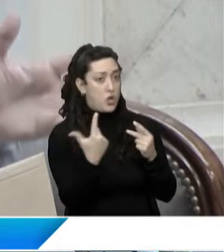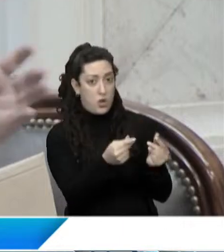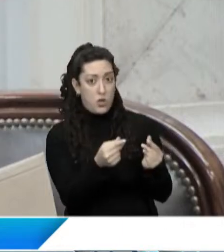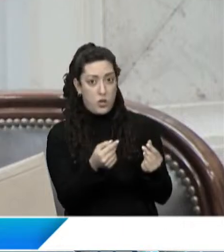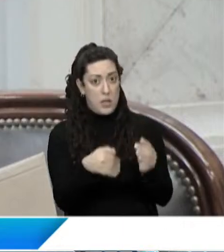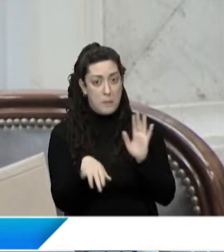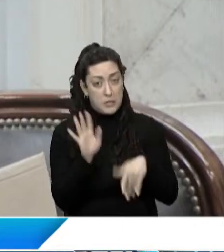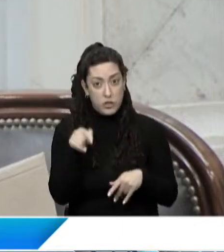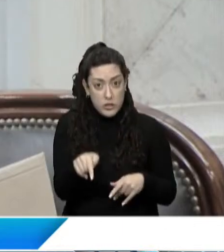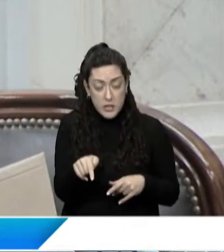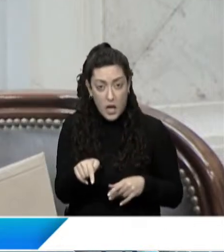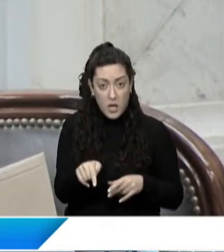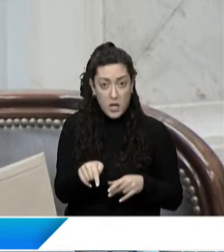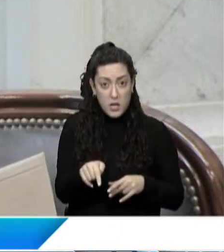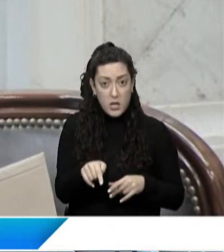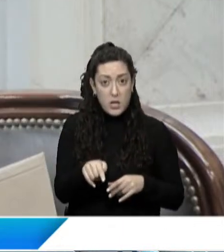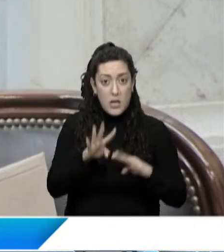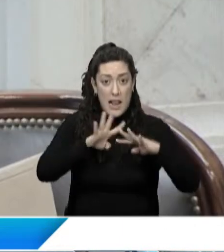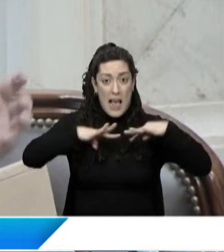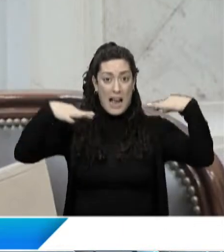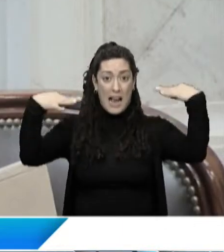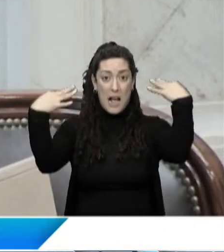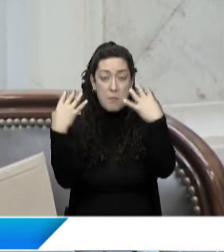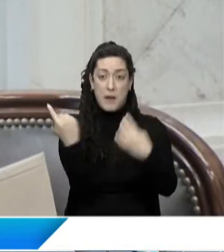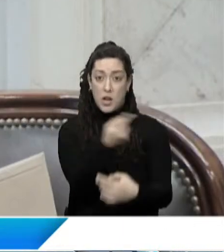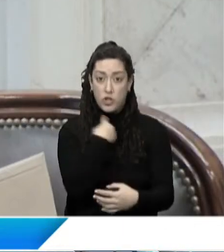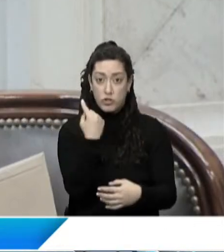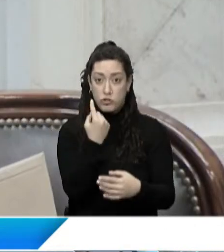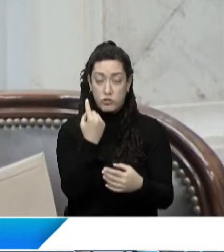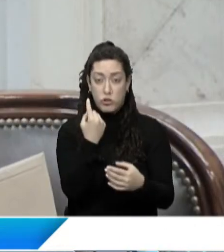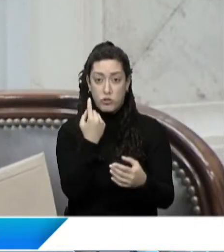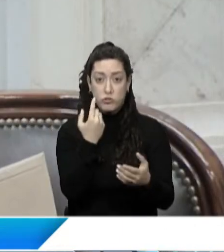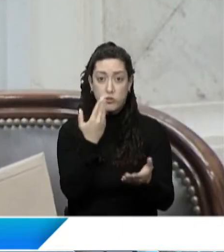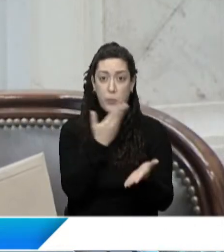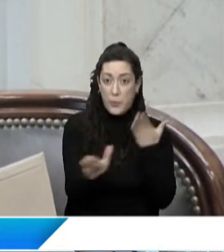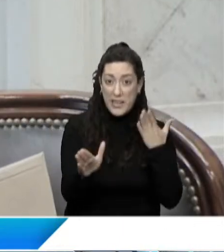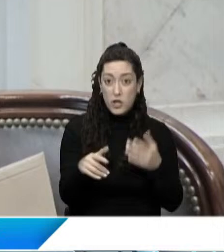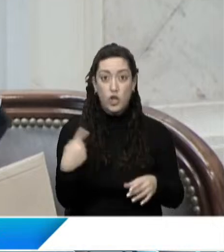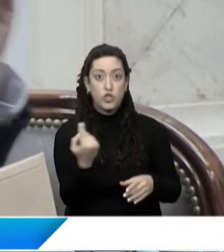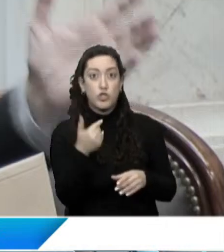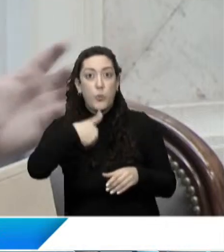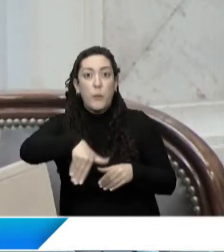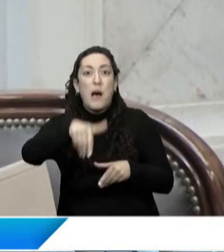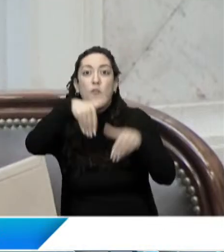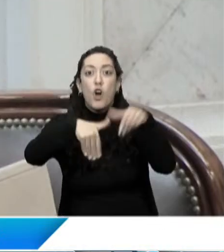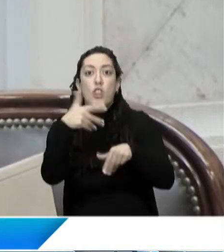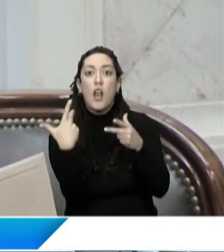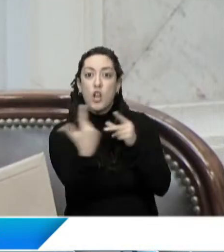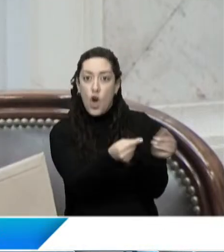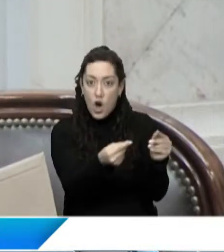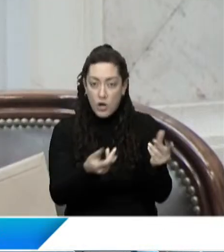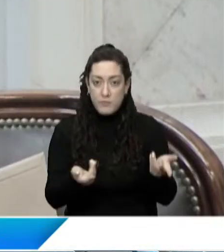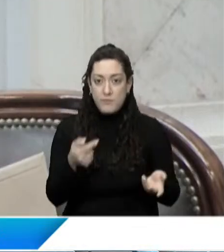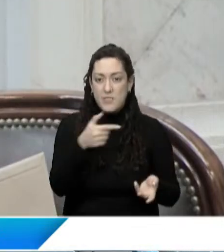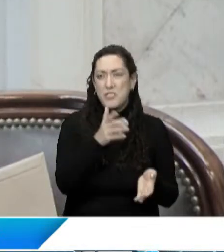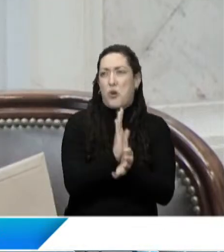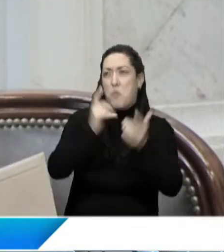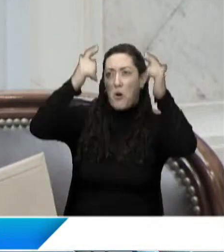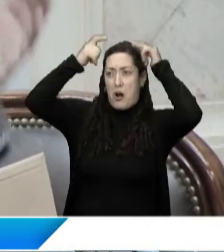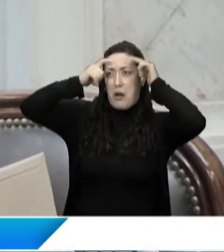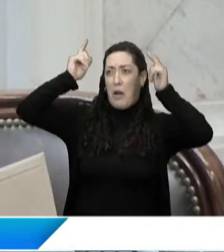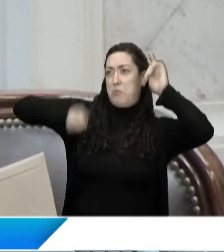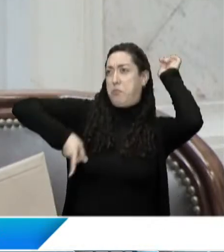Incluso una mayoría de esta Cámara va a votar en contra del veto, que es un atributo de raigambre